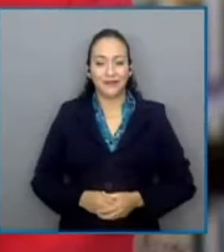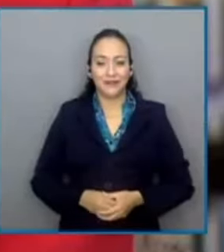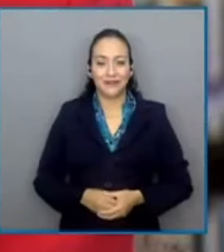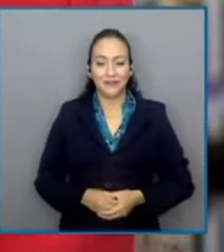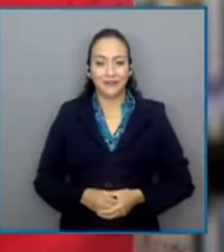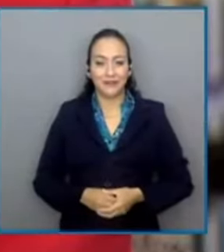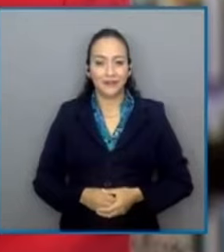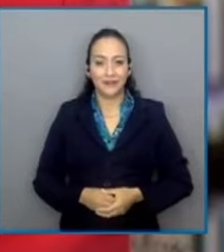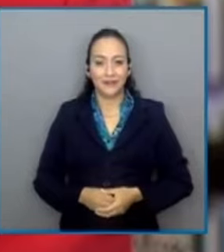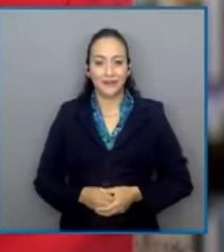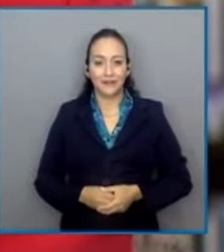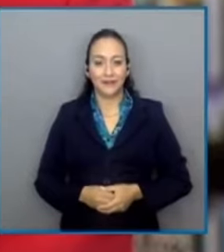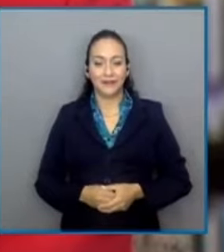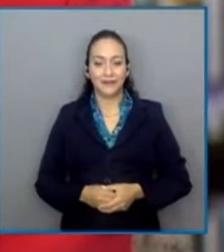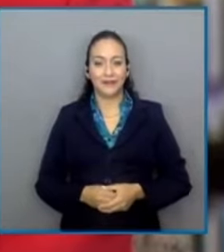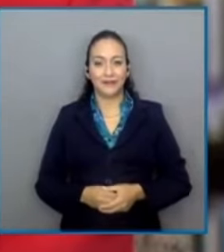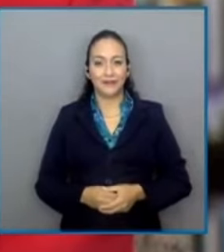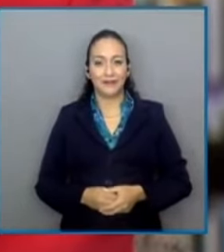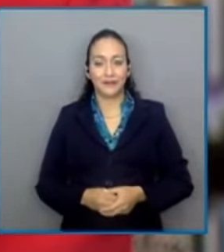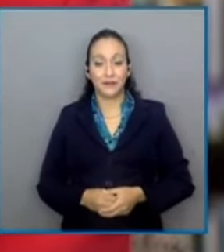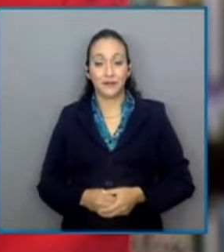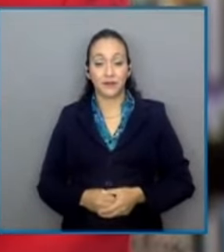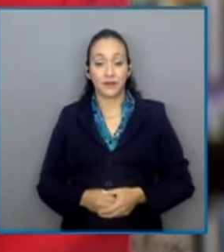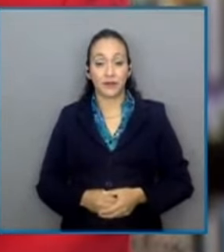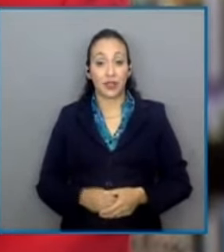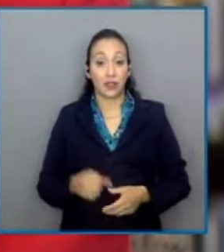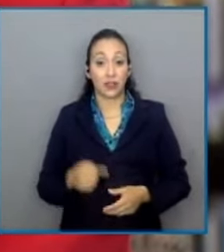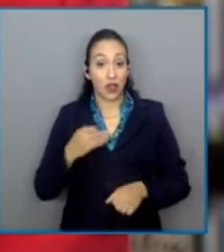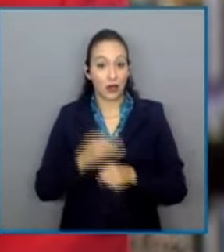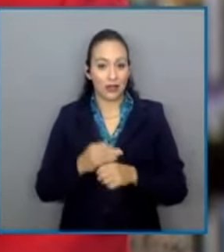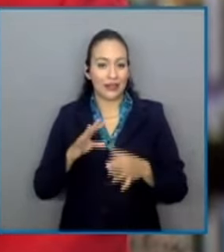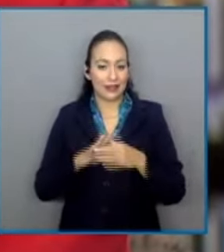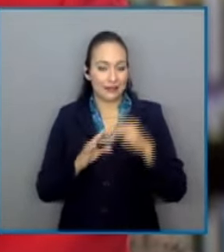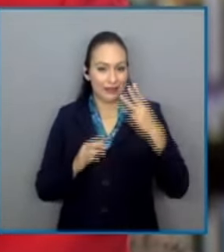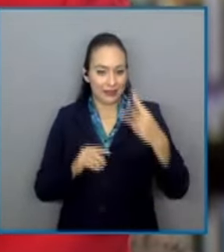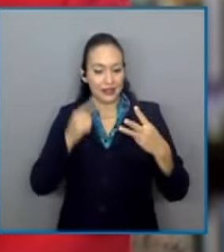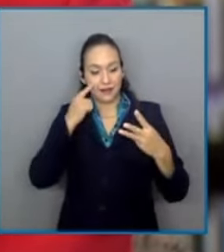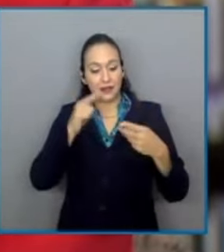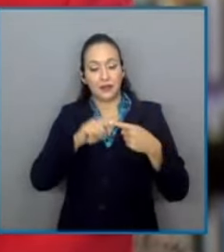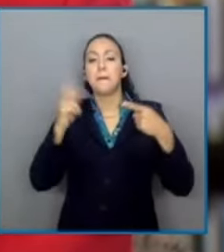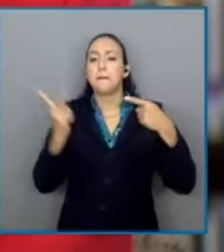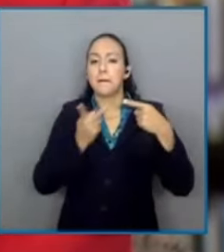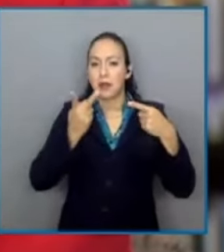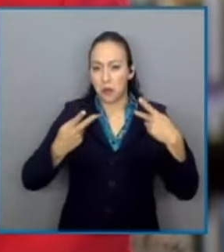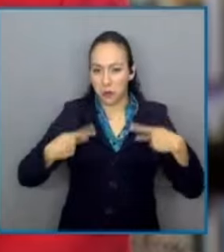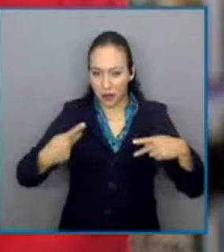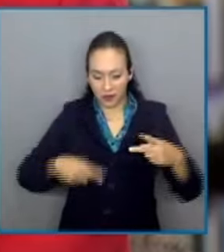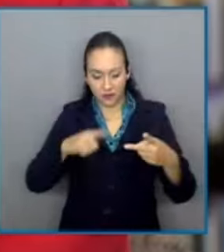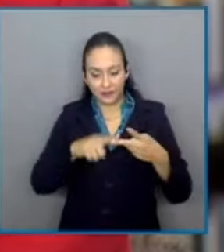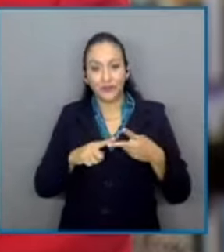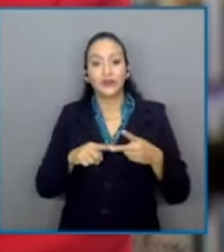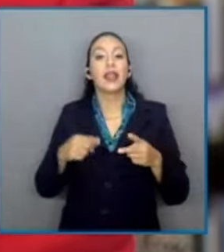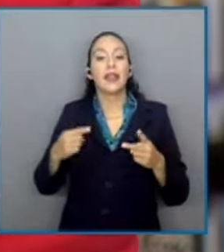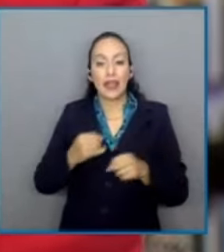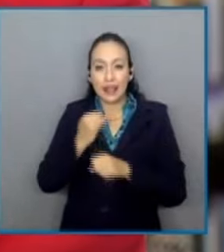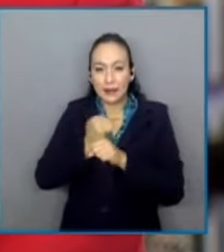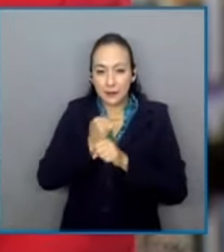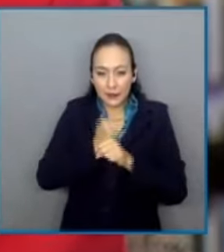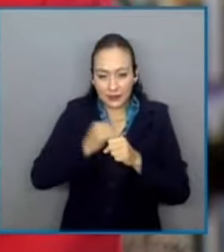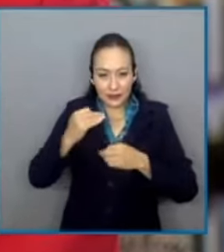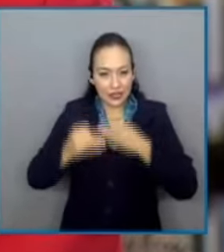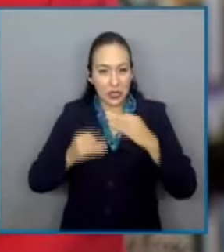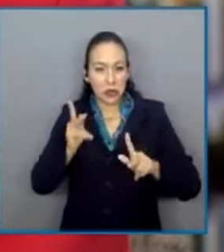Desde estas 3 fuentes que acabo de describir, el cuestionario, el documento de análisis de la reforma y las relatorías del foro, es que la